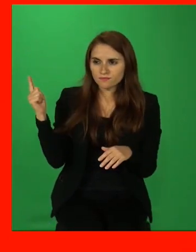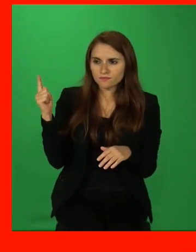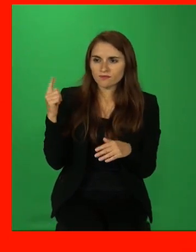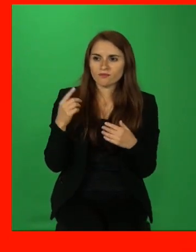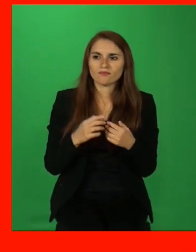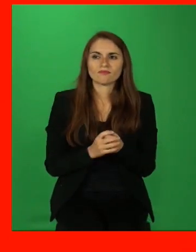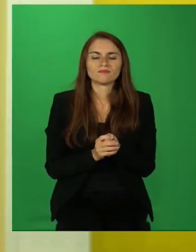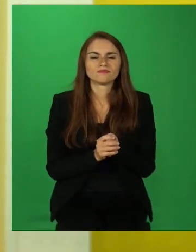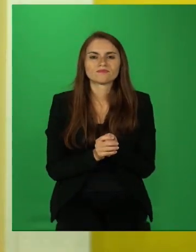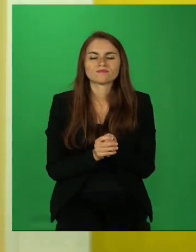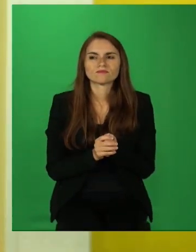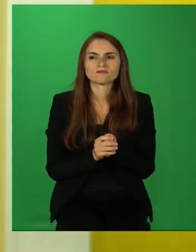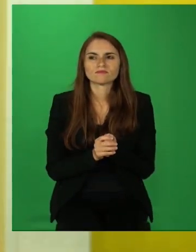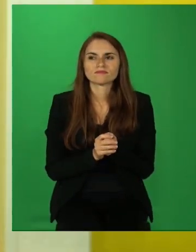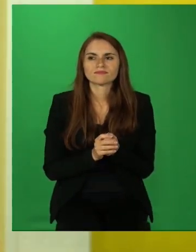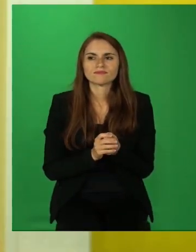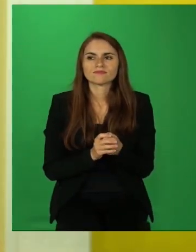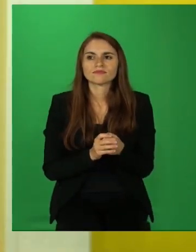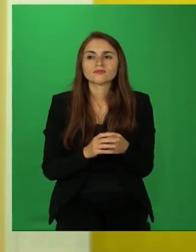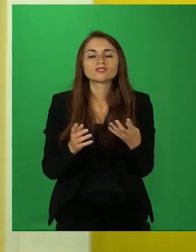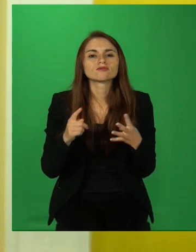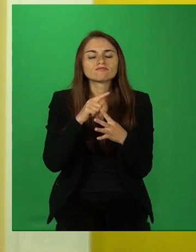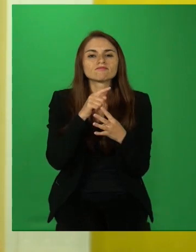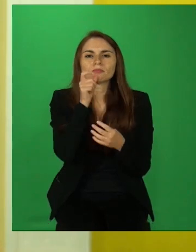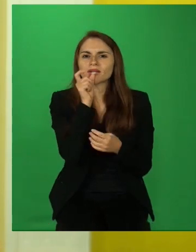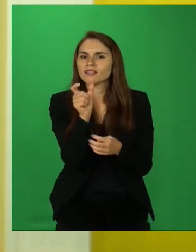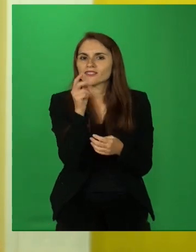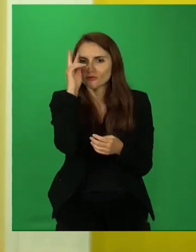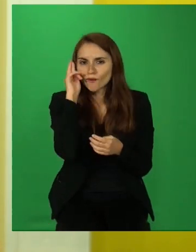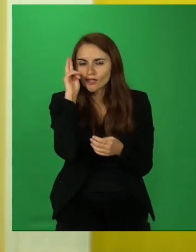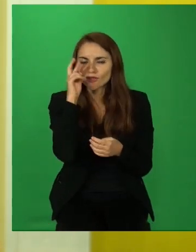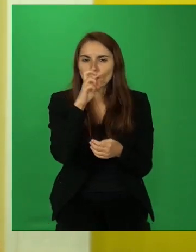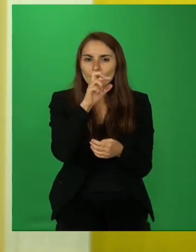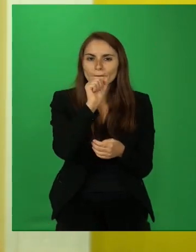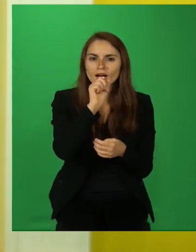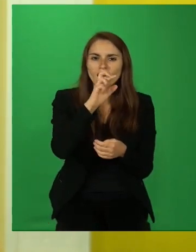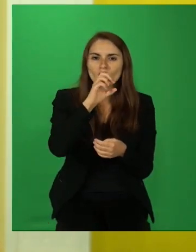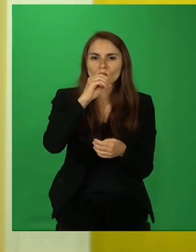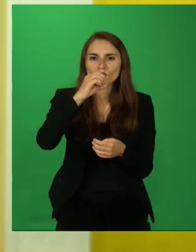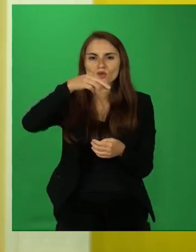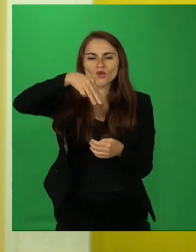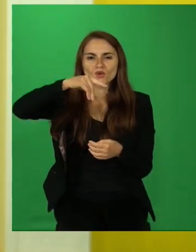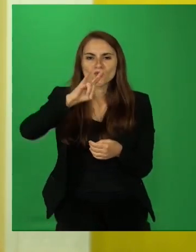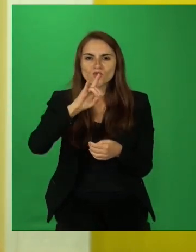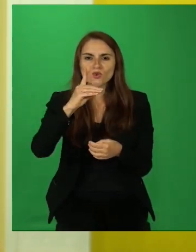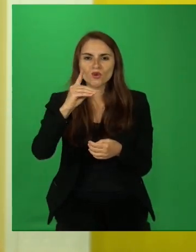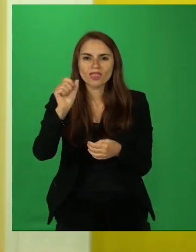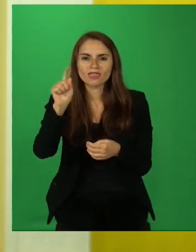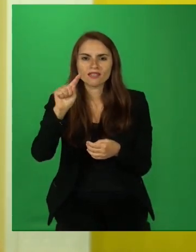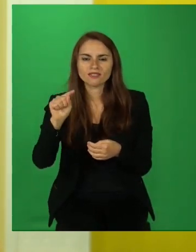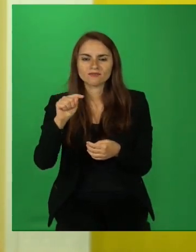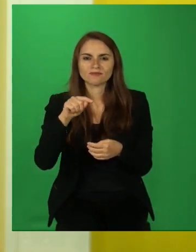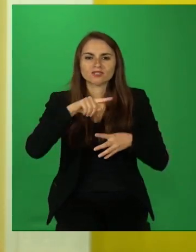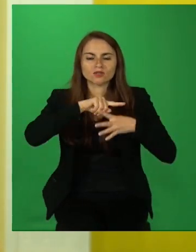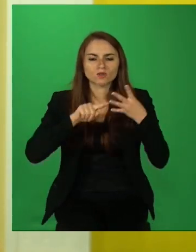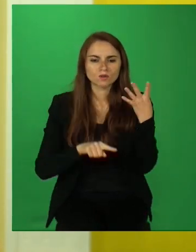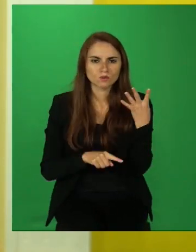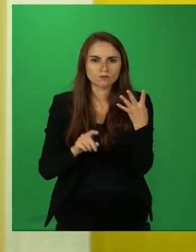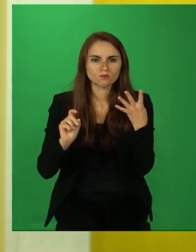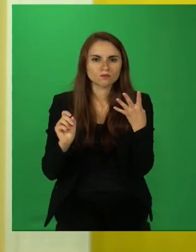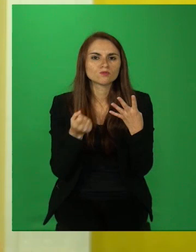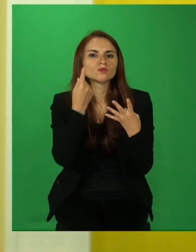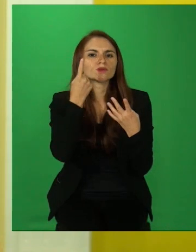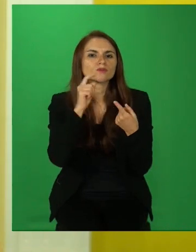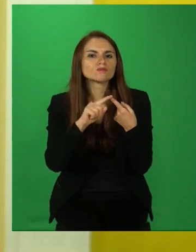operatoria cuál es la palabra que vas a usar para po mudas excelente comenzamos descartando por